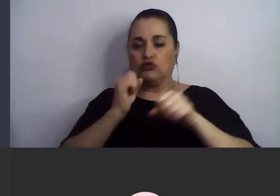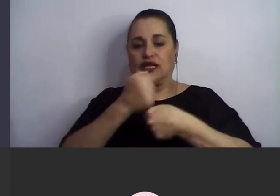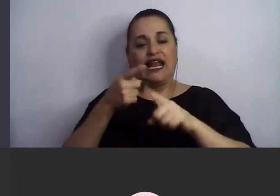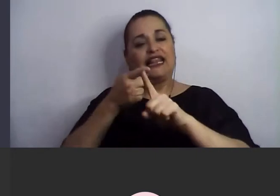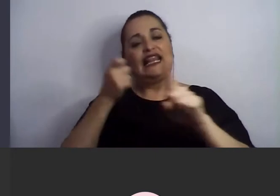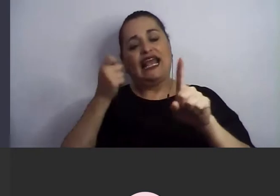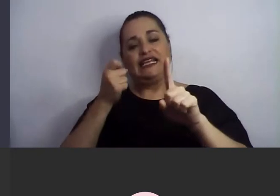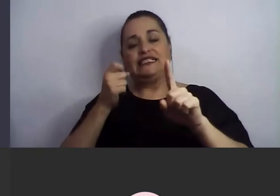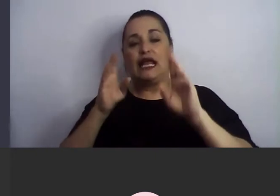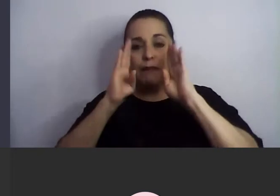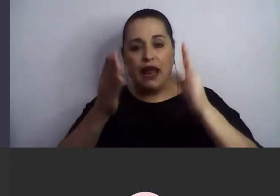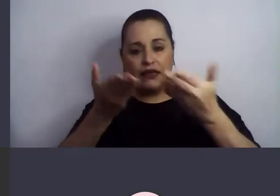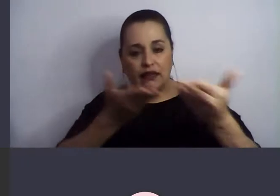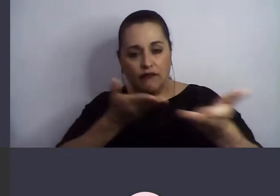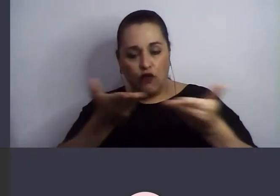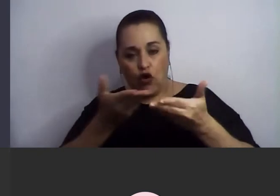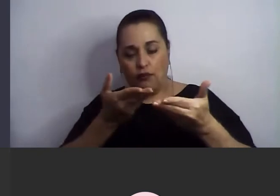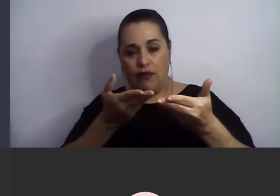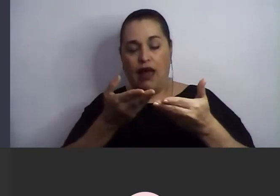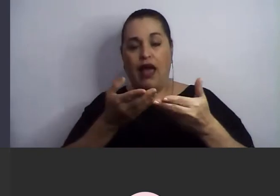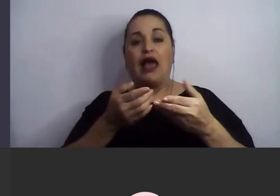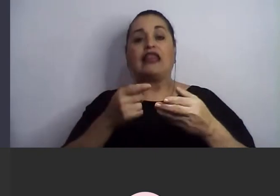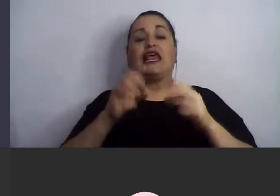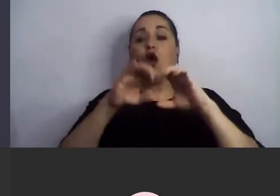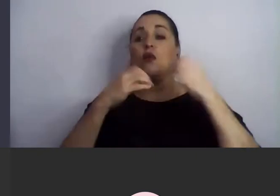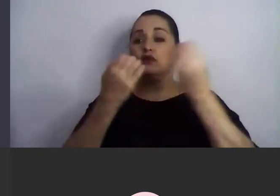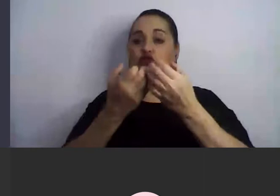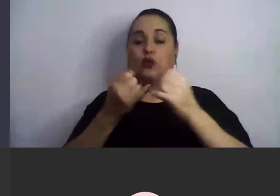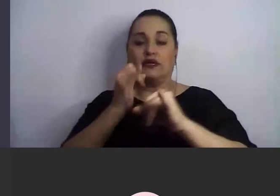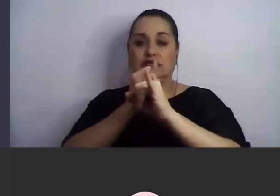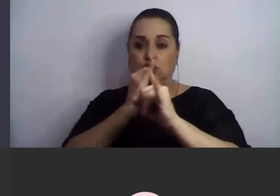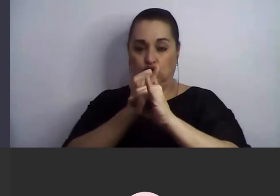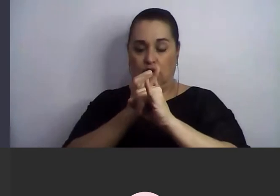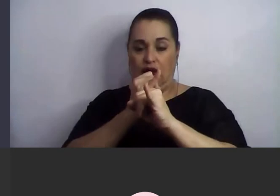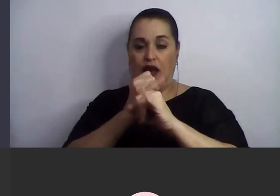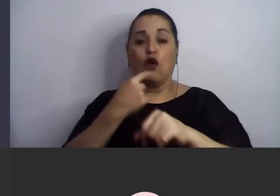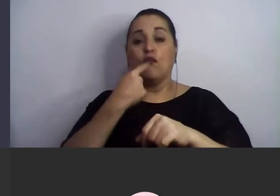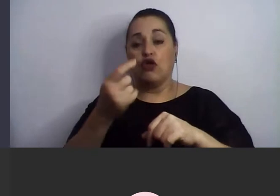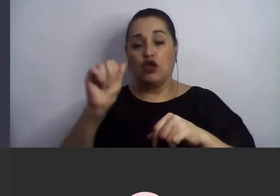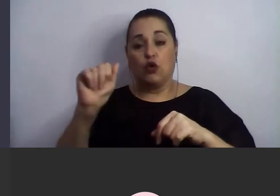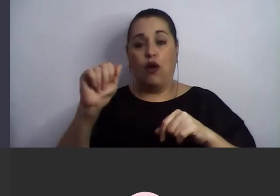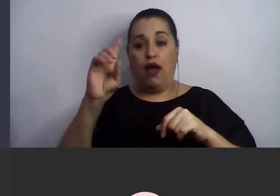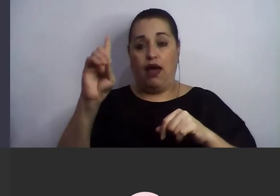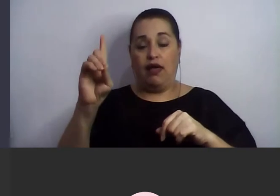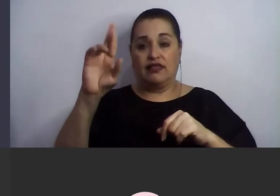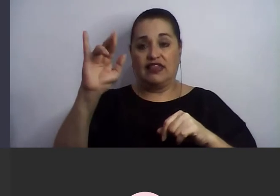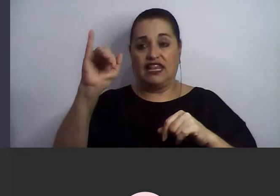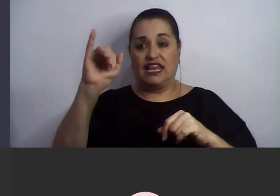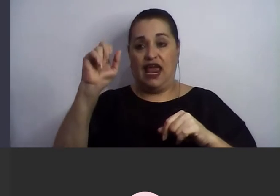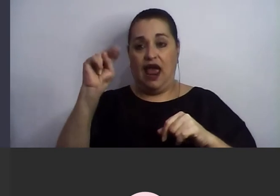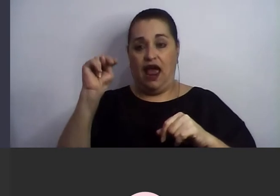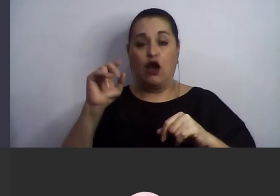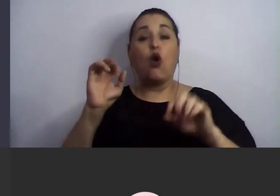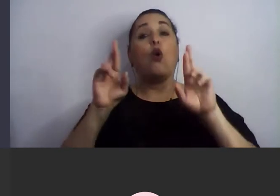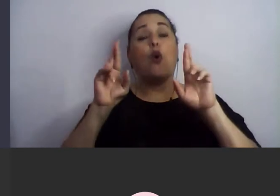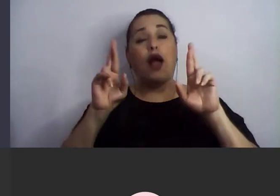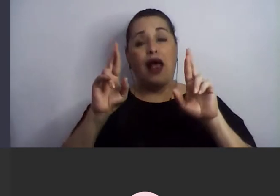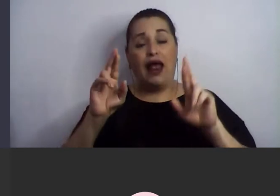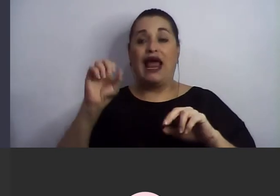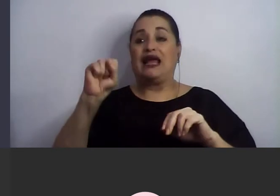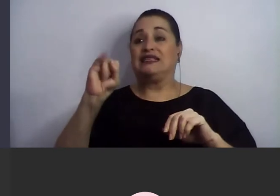plataforma de la comisión interinstitucional y también pues como lo mencionó don Adrián ojalá el CIMORE también pueda